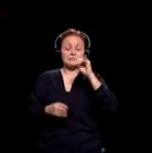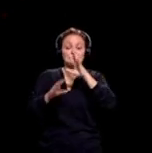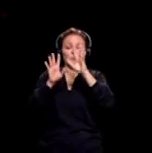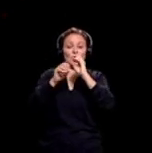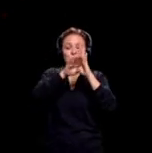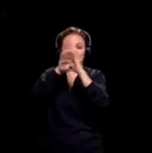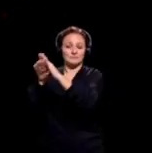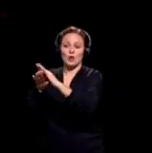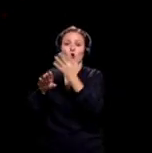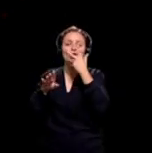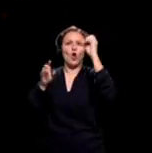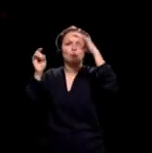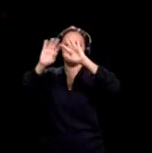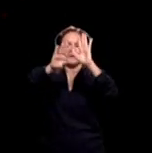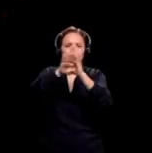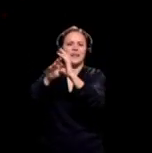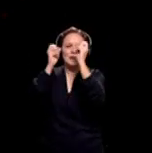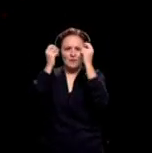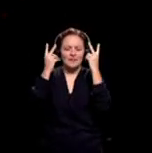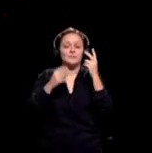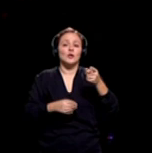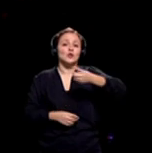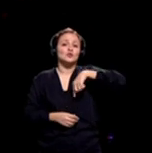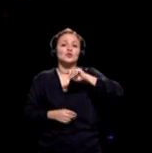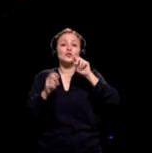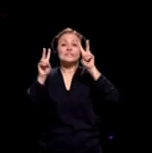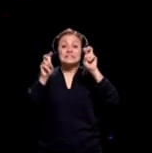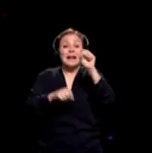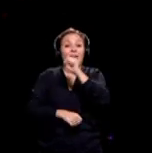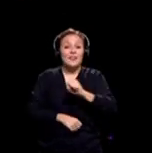Primer y único tema, Colegio Unitario Rebelde. ¡Gracias!